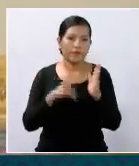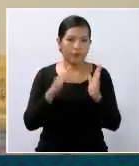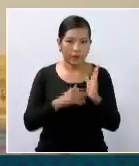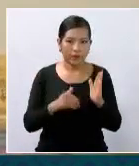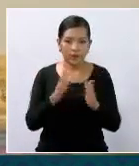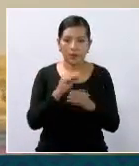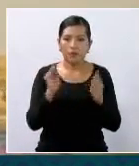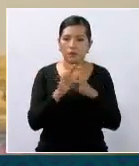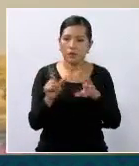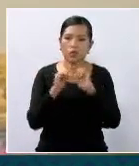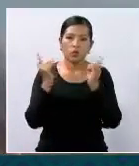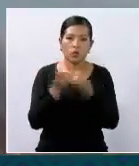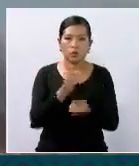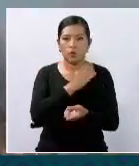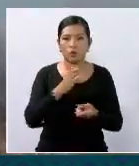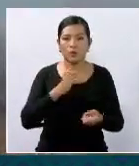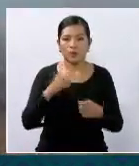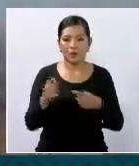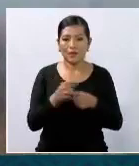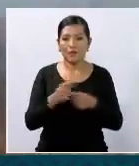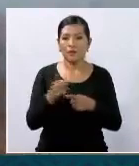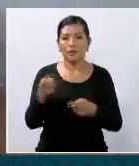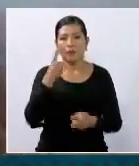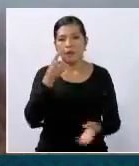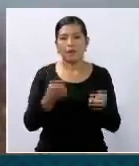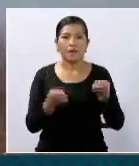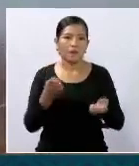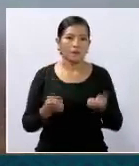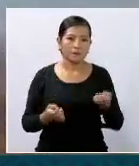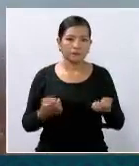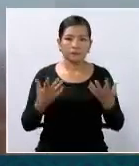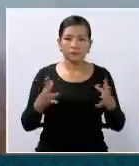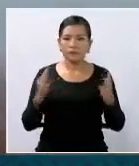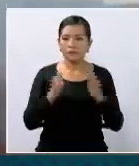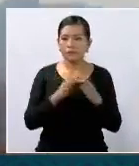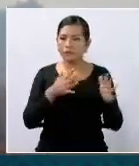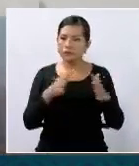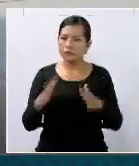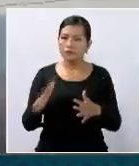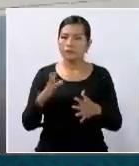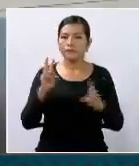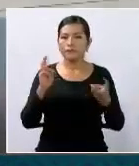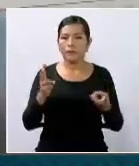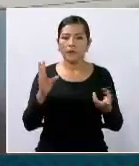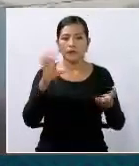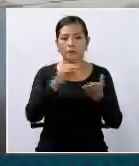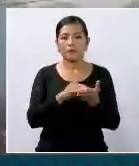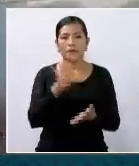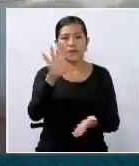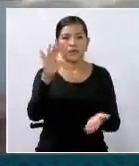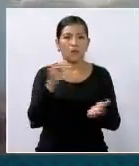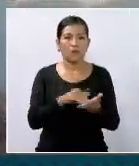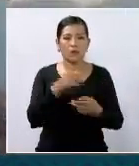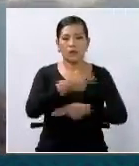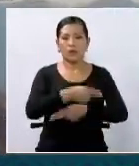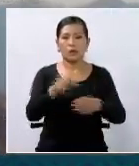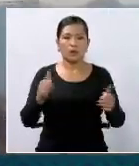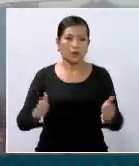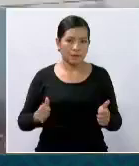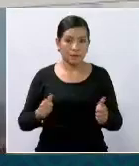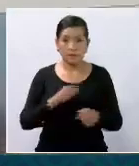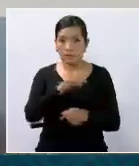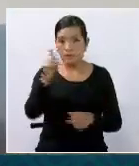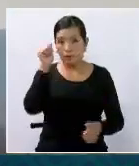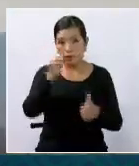está una comisión técnica haciendo esa evaluación, que aproximadamente estamos estimando que va a estar sobre los 5.000 hectáreas, ¿no? Recuerda